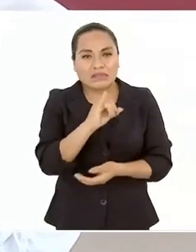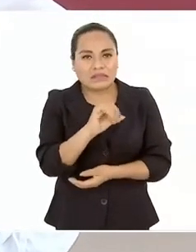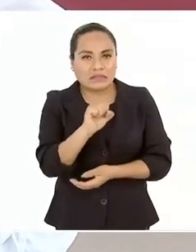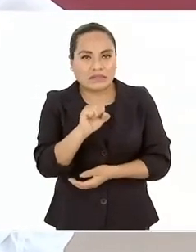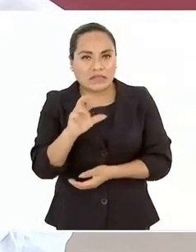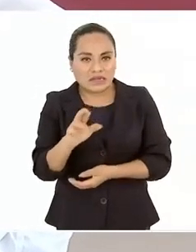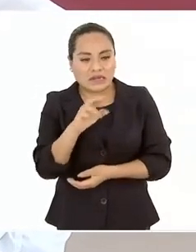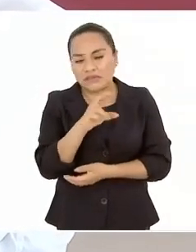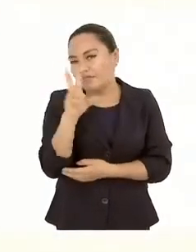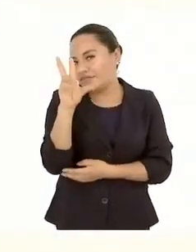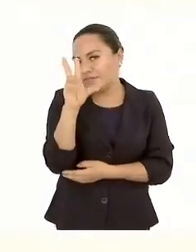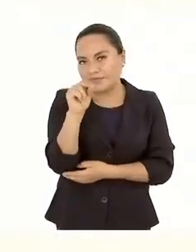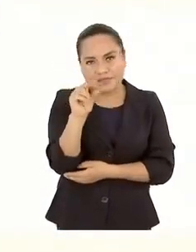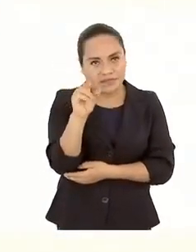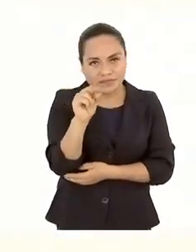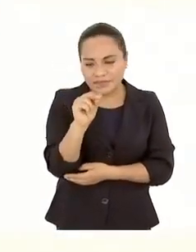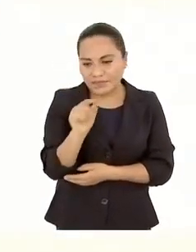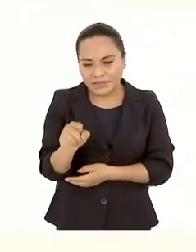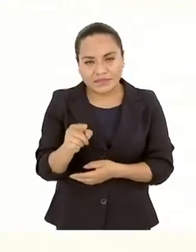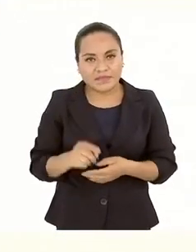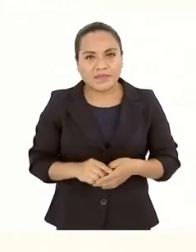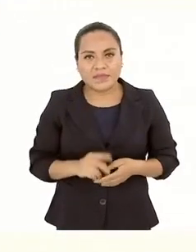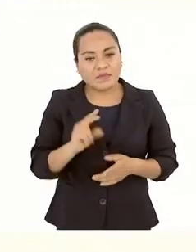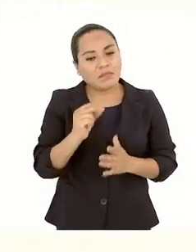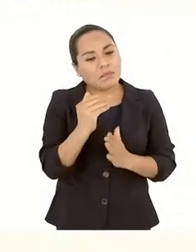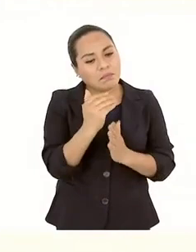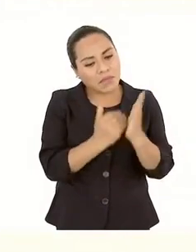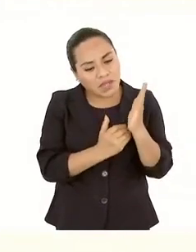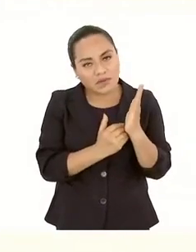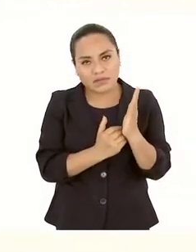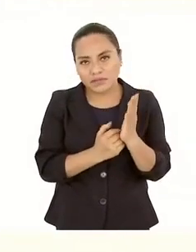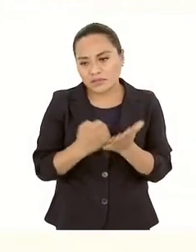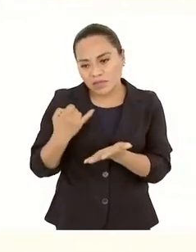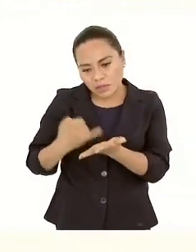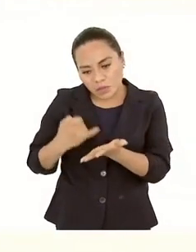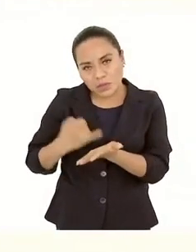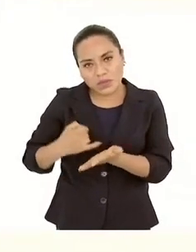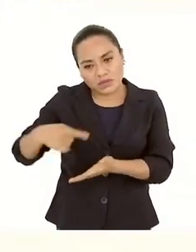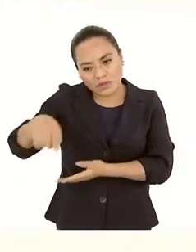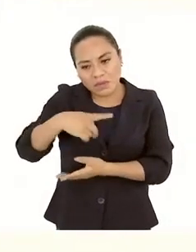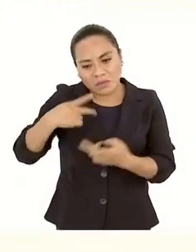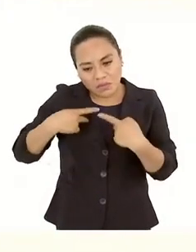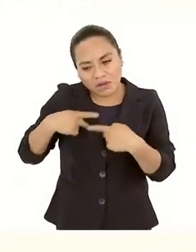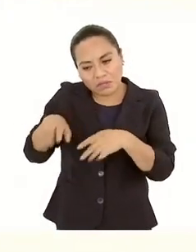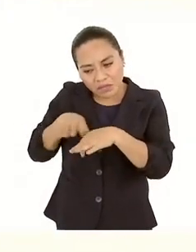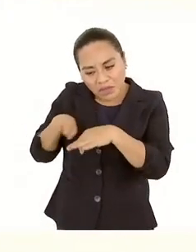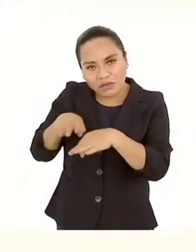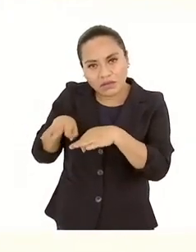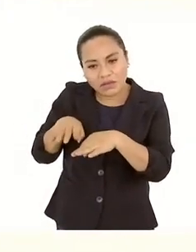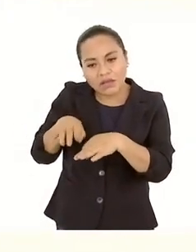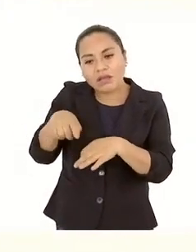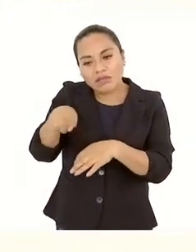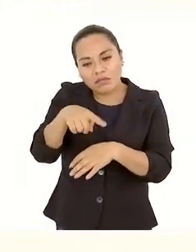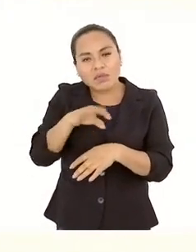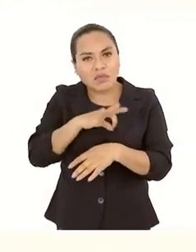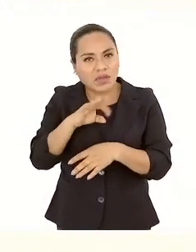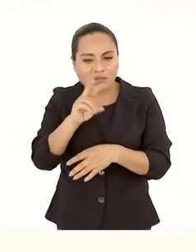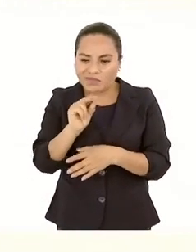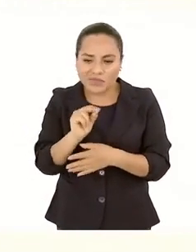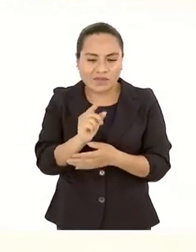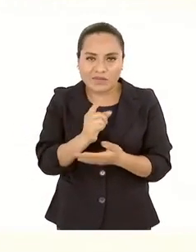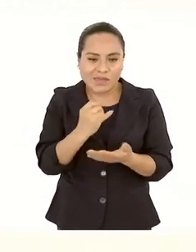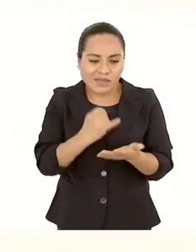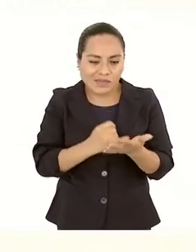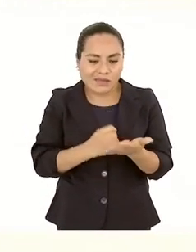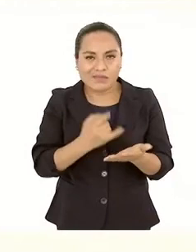a bajarles completamente los impuestos para que puedan invertir y que